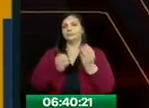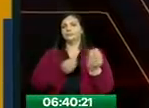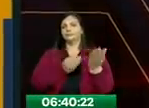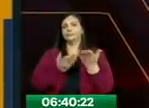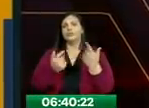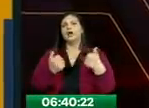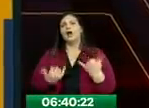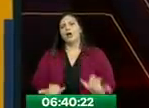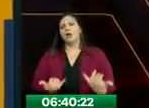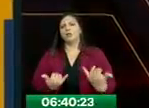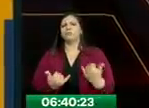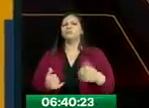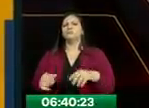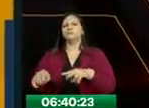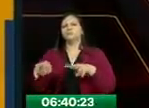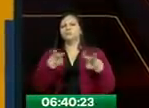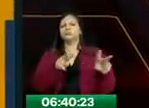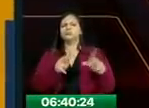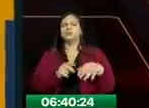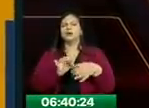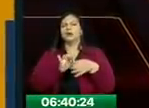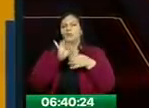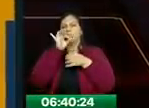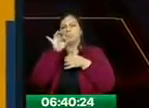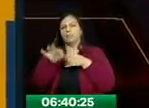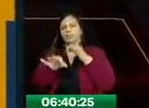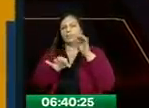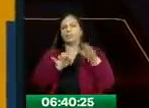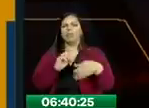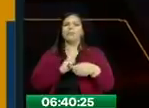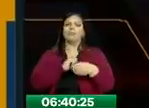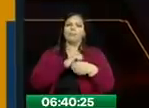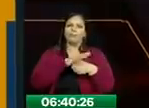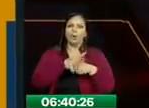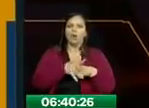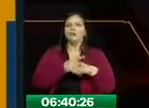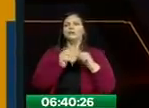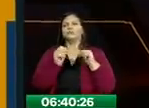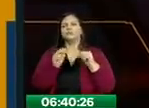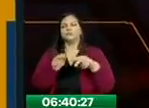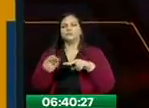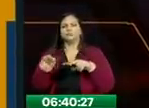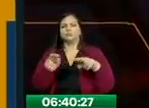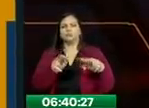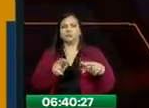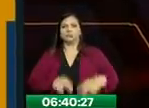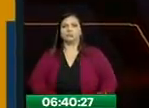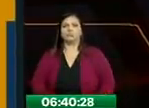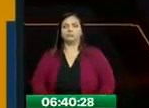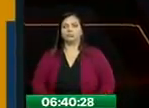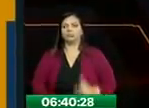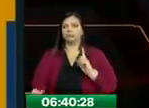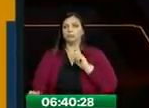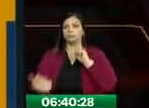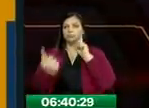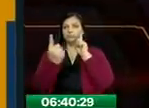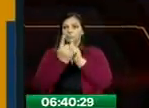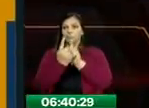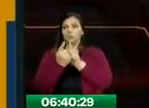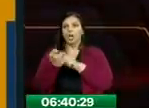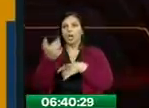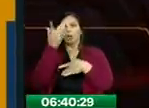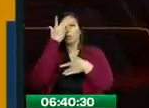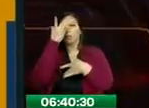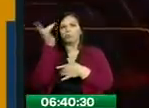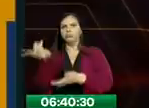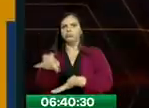dando Neymar, ¿no? A propósito de este coronavirus, el virus se transmite en personas.